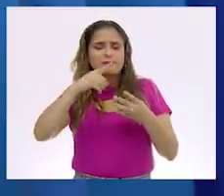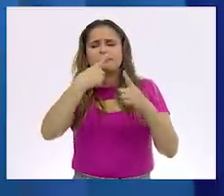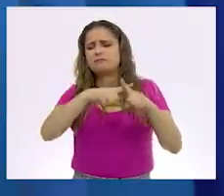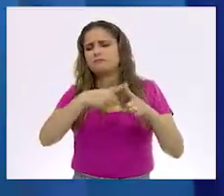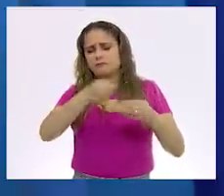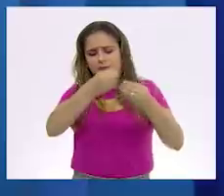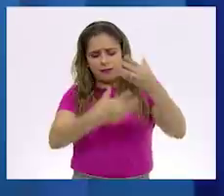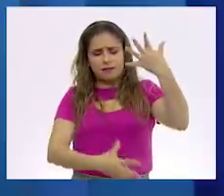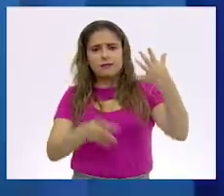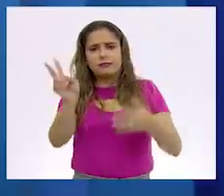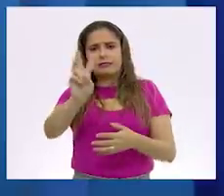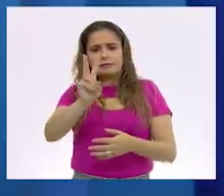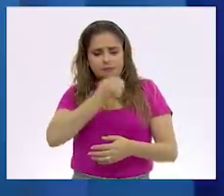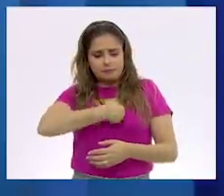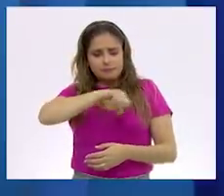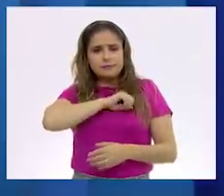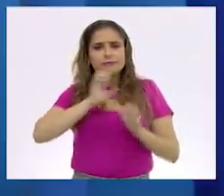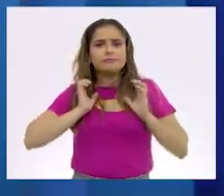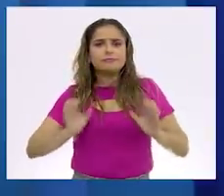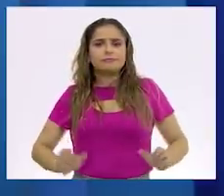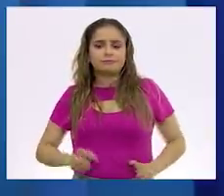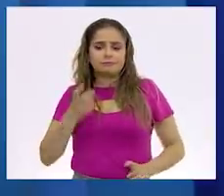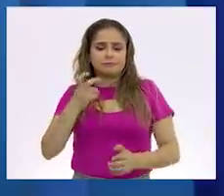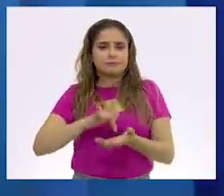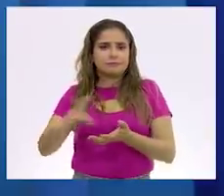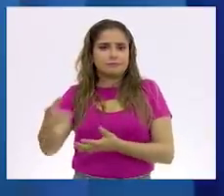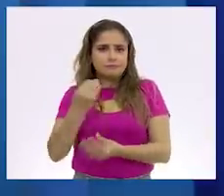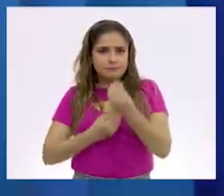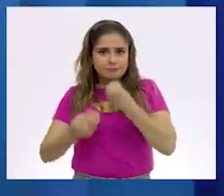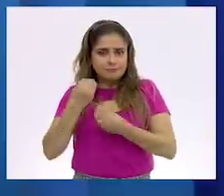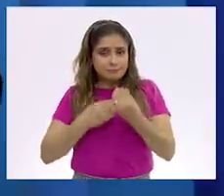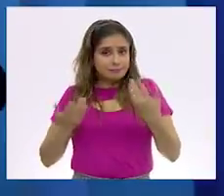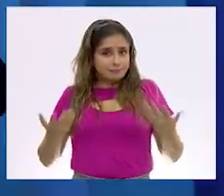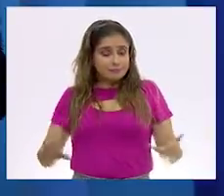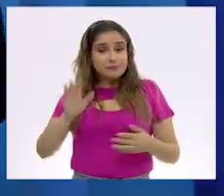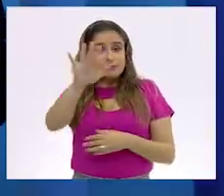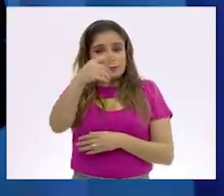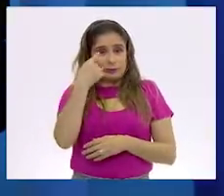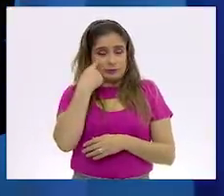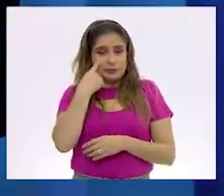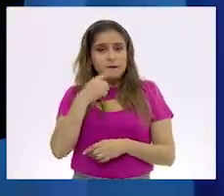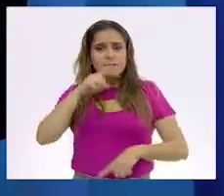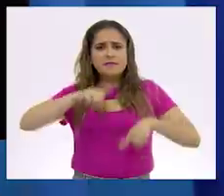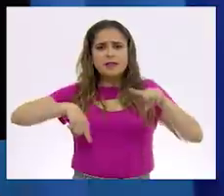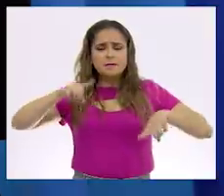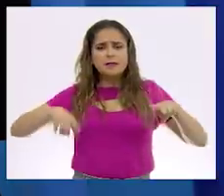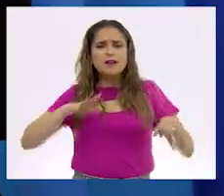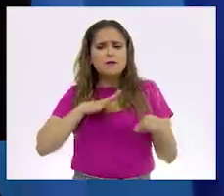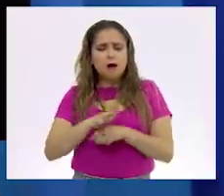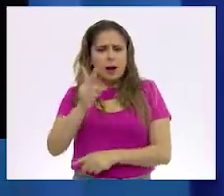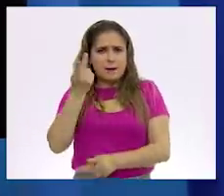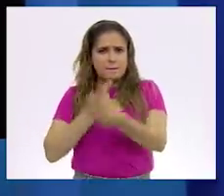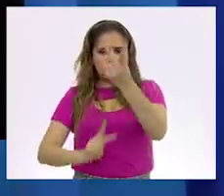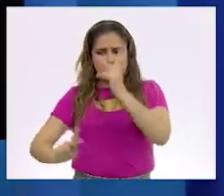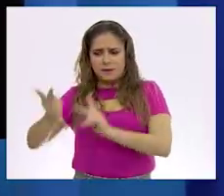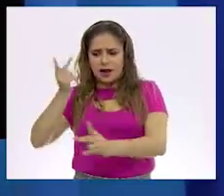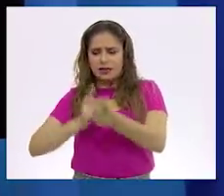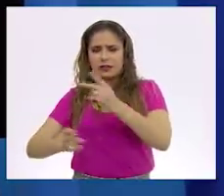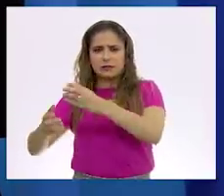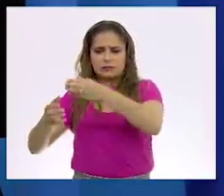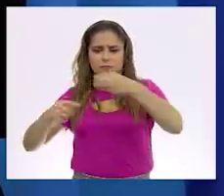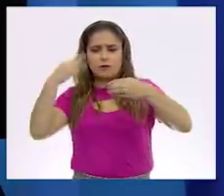para el cuerpo. Como un dato curioso, ¿sabías que dependiendo de qué parte de la planta utilizamos, les damos